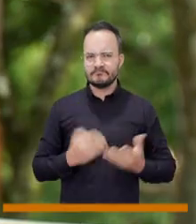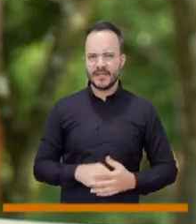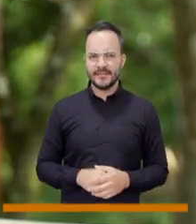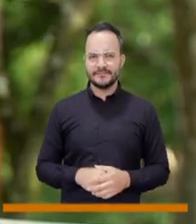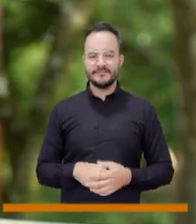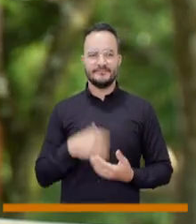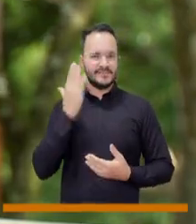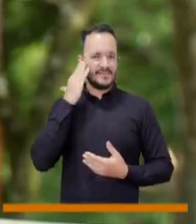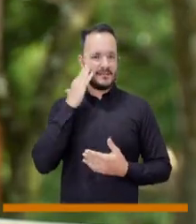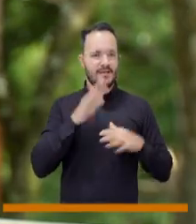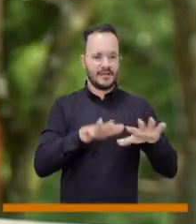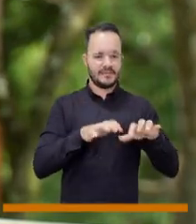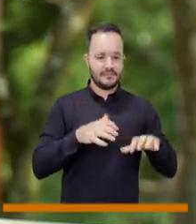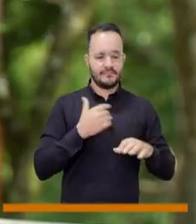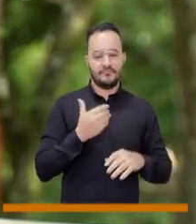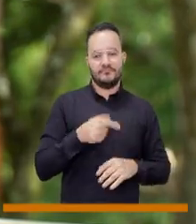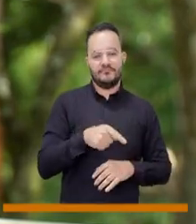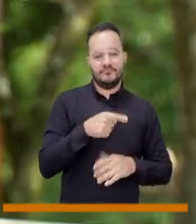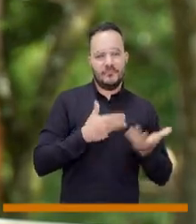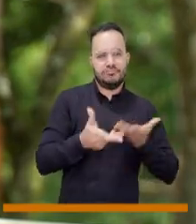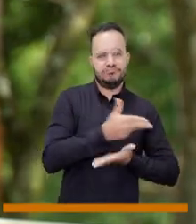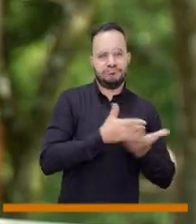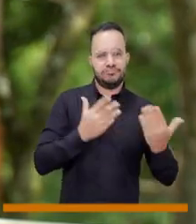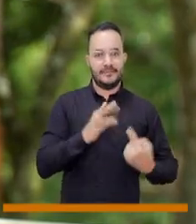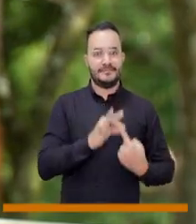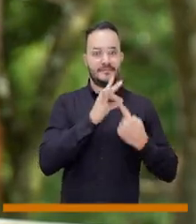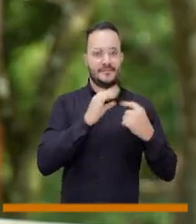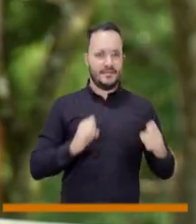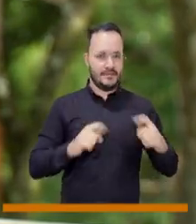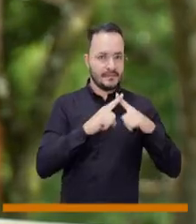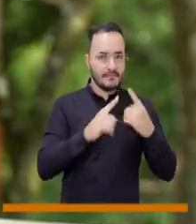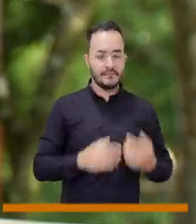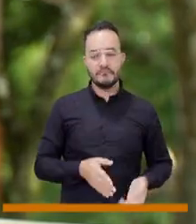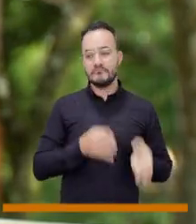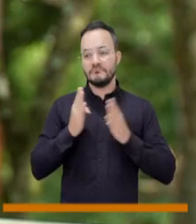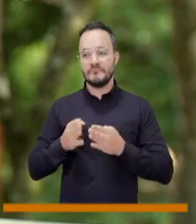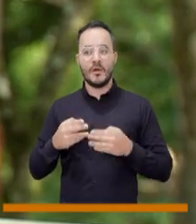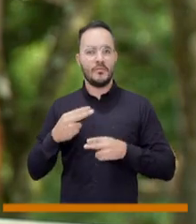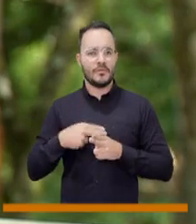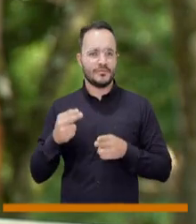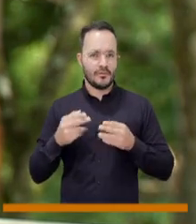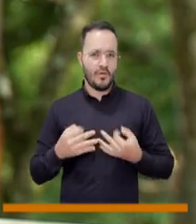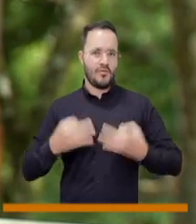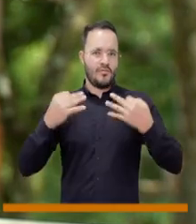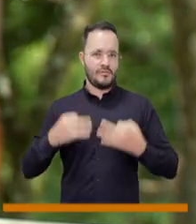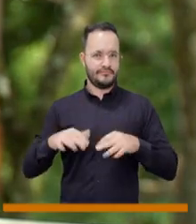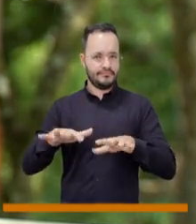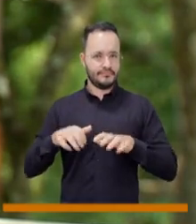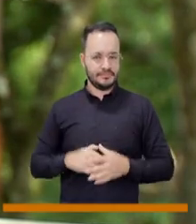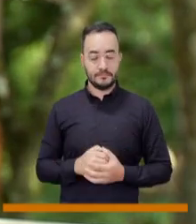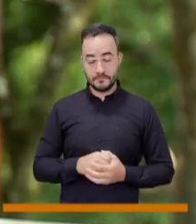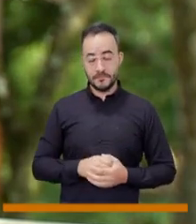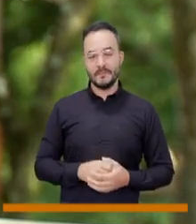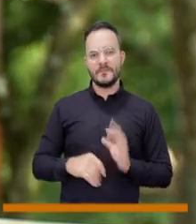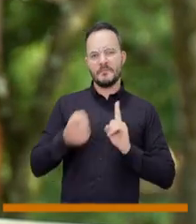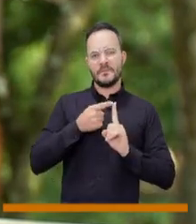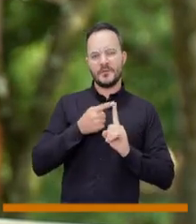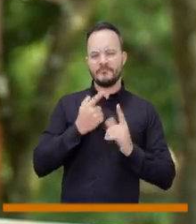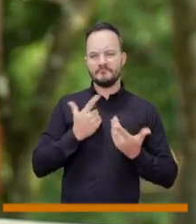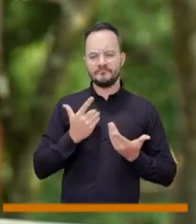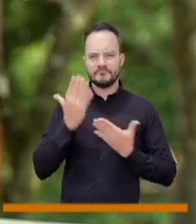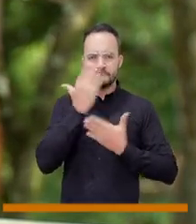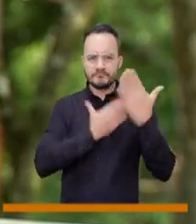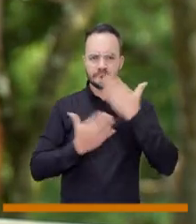sesiones extraordinarias y ordinarias que han tenido ustedes. Entonces, ¿qué les parece si empezamos por lo que serán las fuentes de financiación